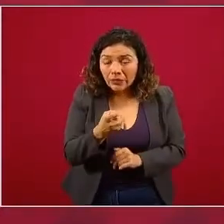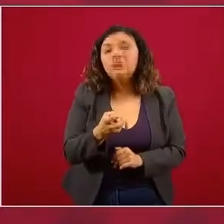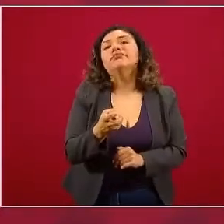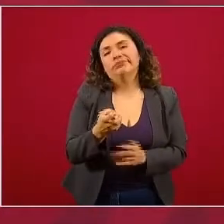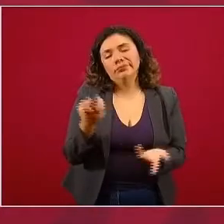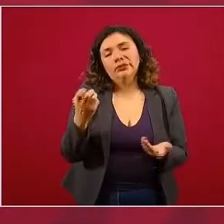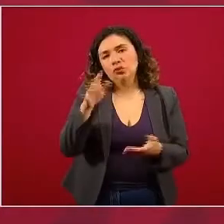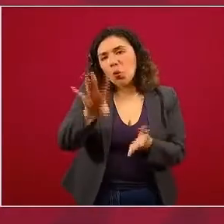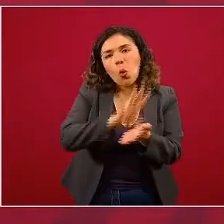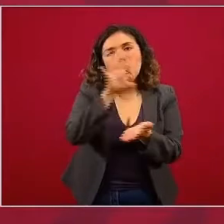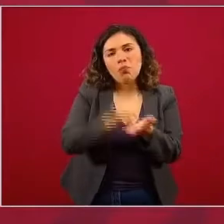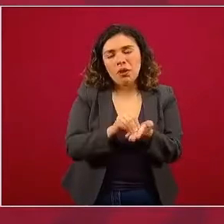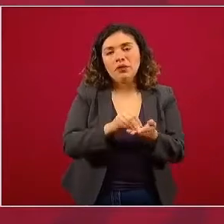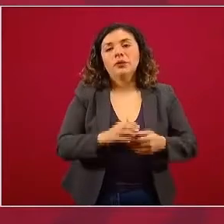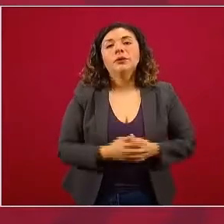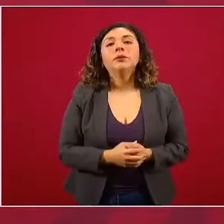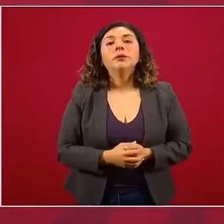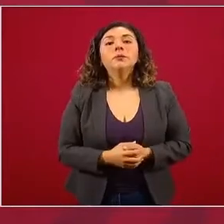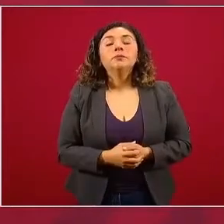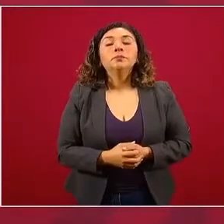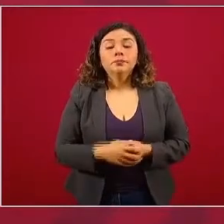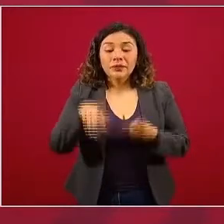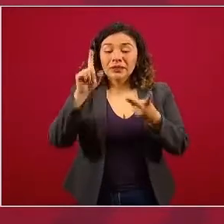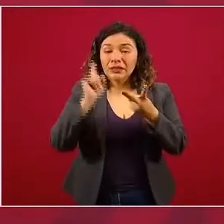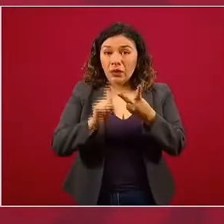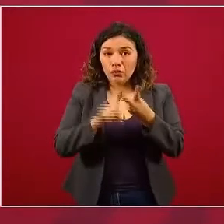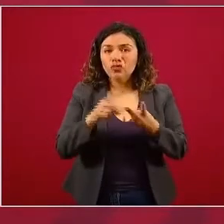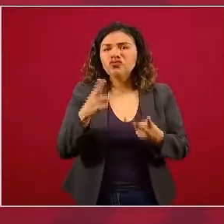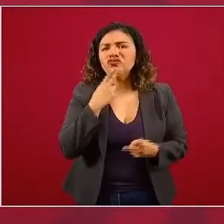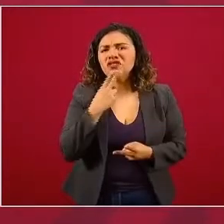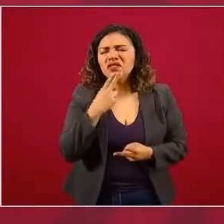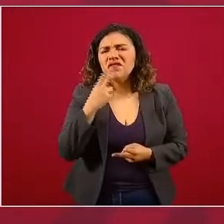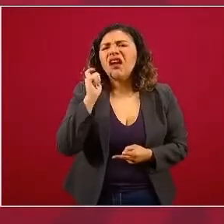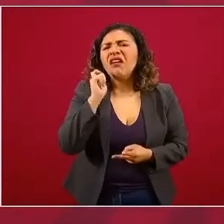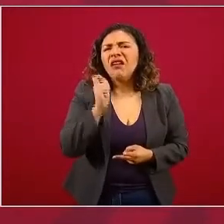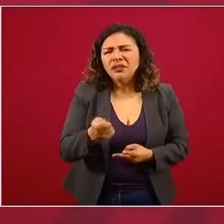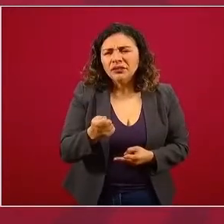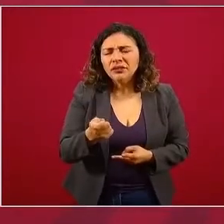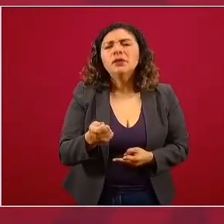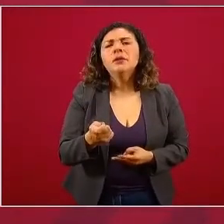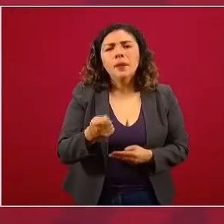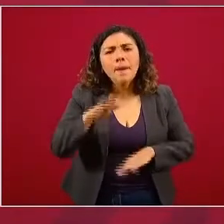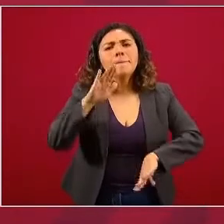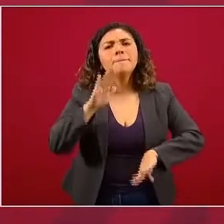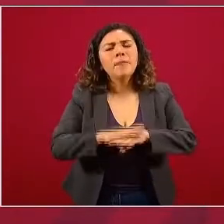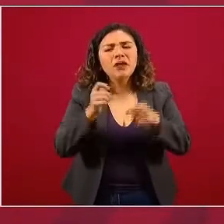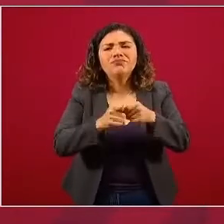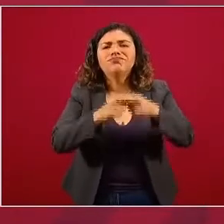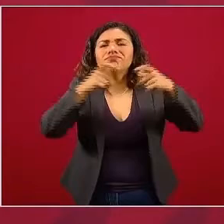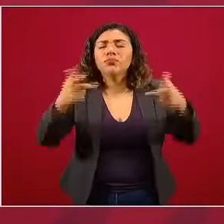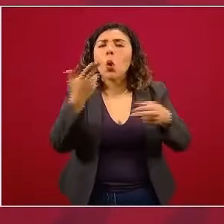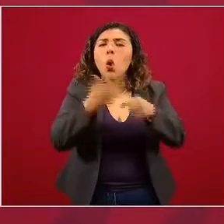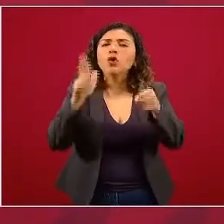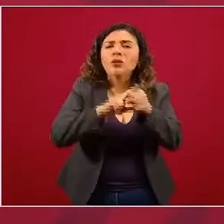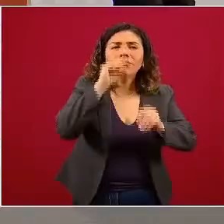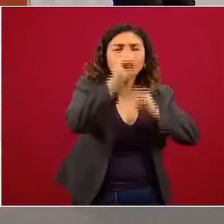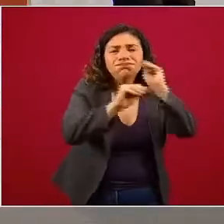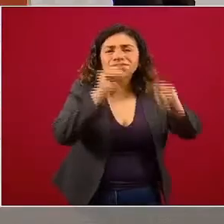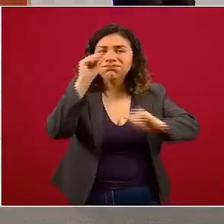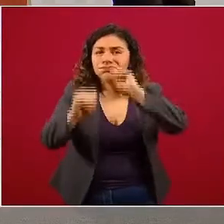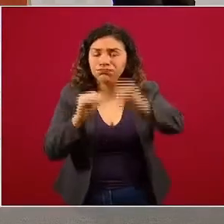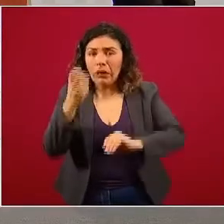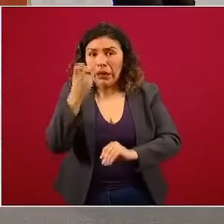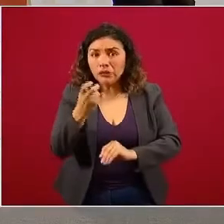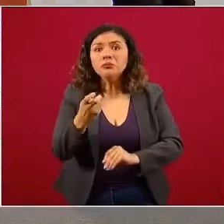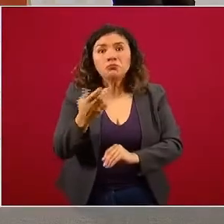personal de salud. El segundo objetivo es expandir la capacidad hospitalaria, y esto